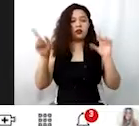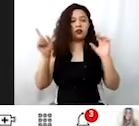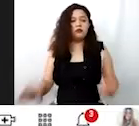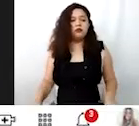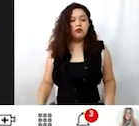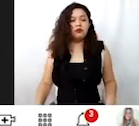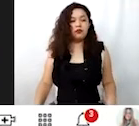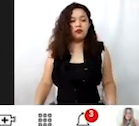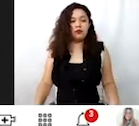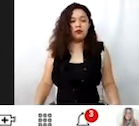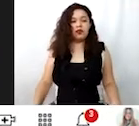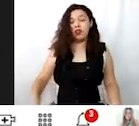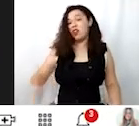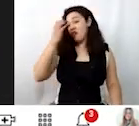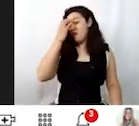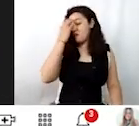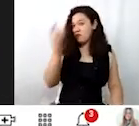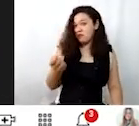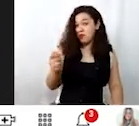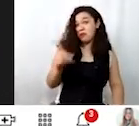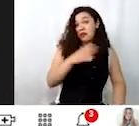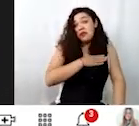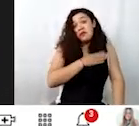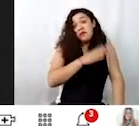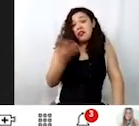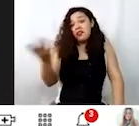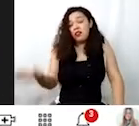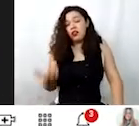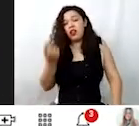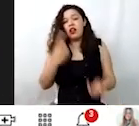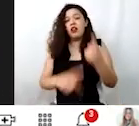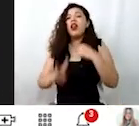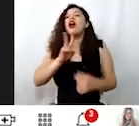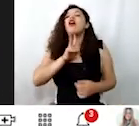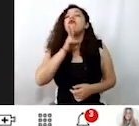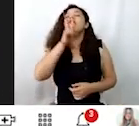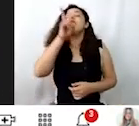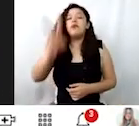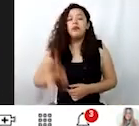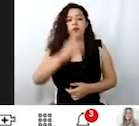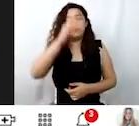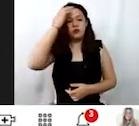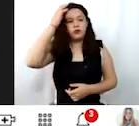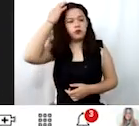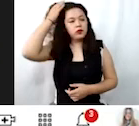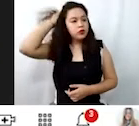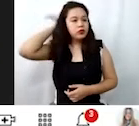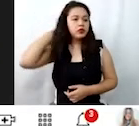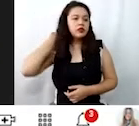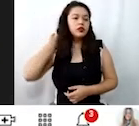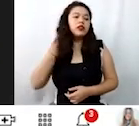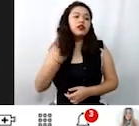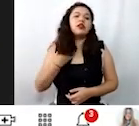es poco conocido, a pesar de lo bueno que está, de una de las voces que ha tratado de estar